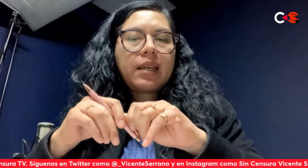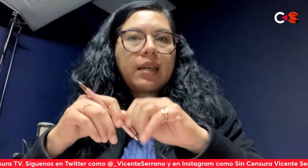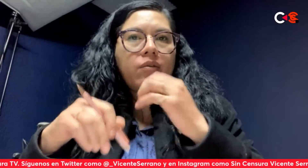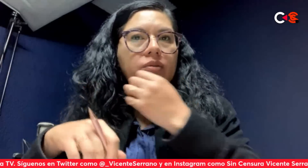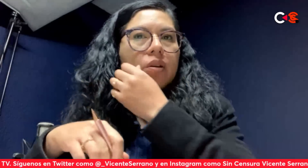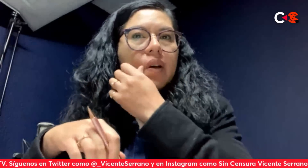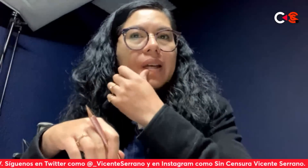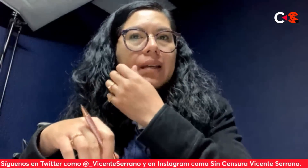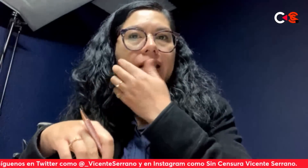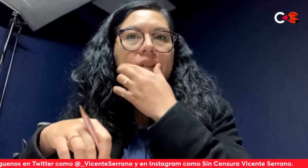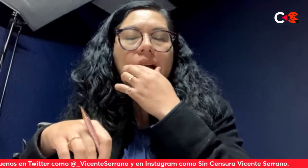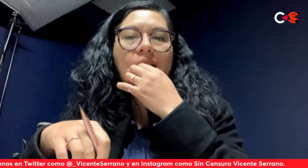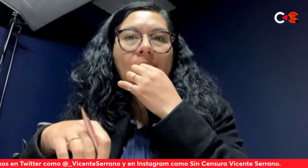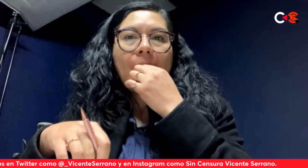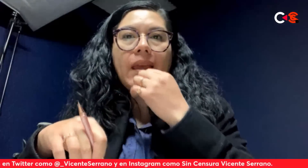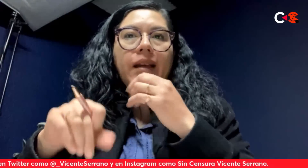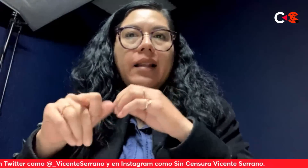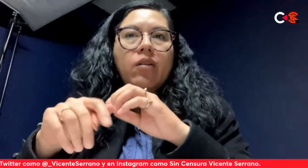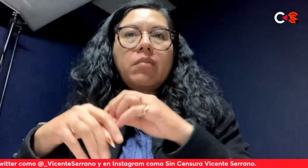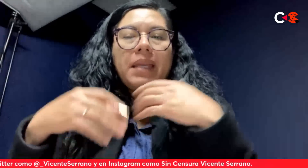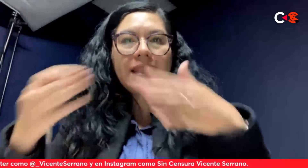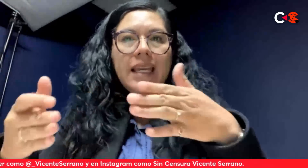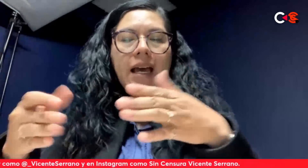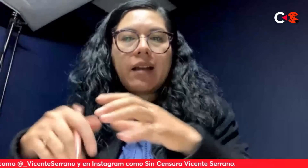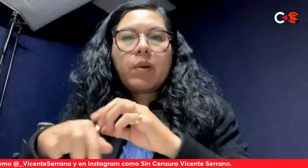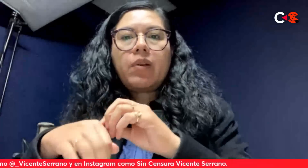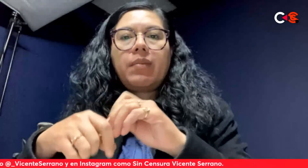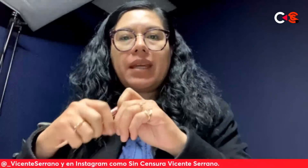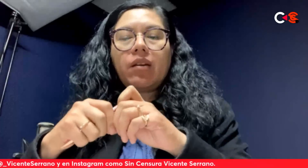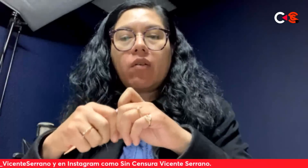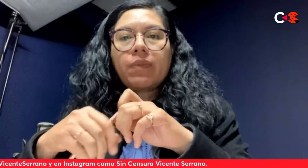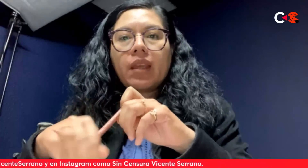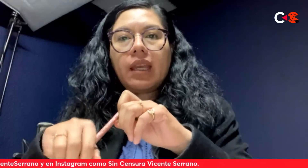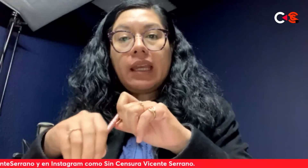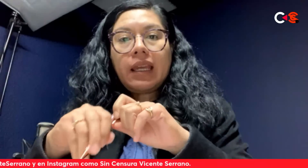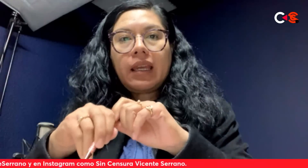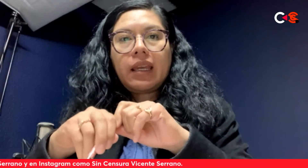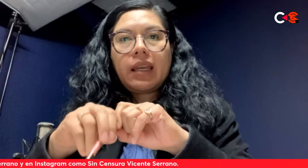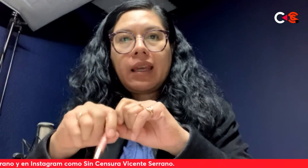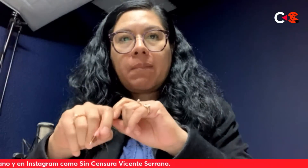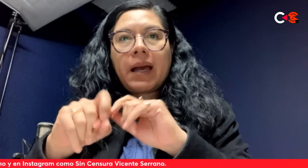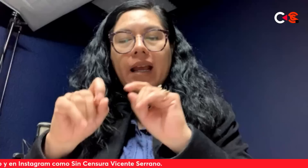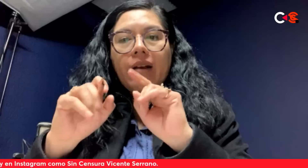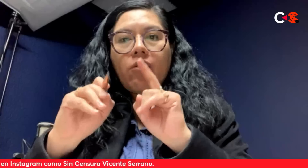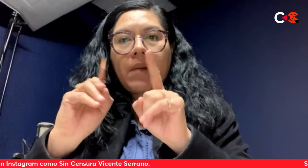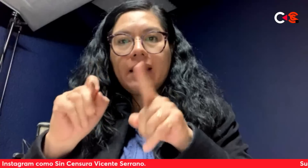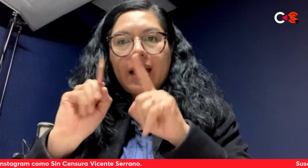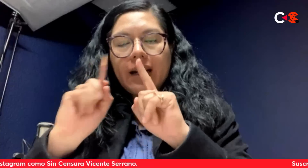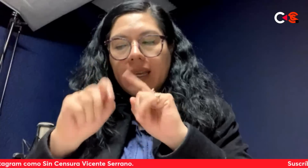pues justo decía Calderón, mentía al pueblo de México y